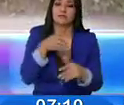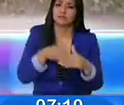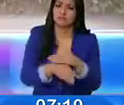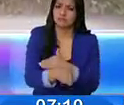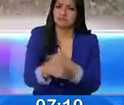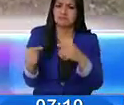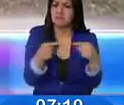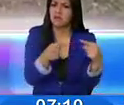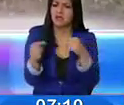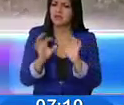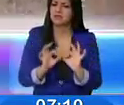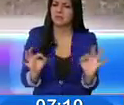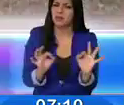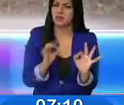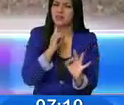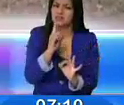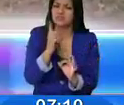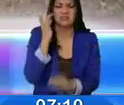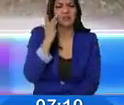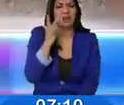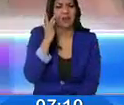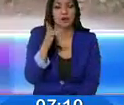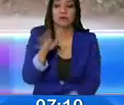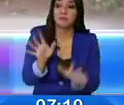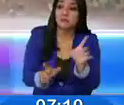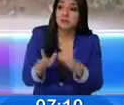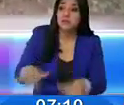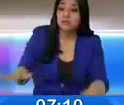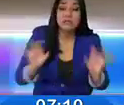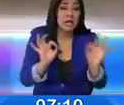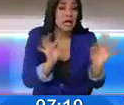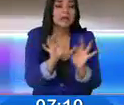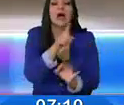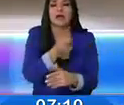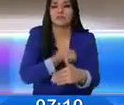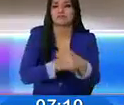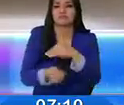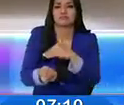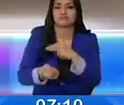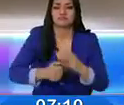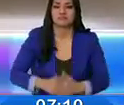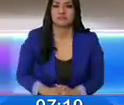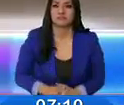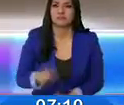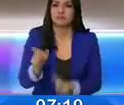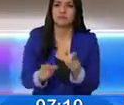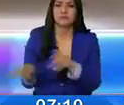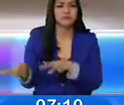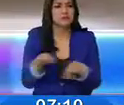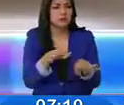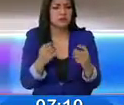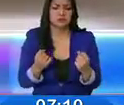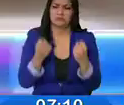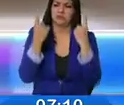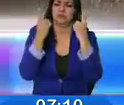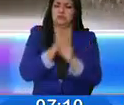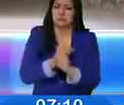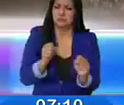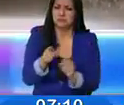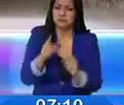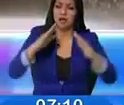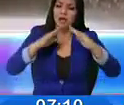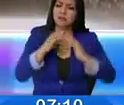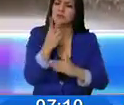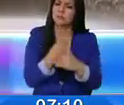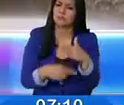venido peleando nada, pero eso sucedió cuando no había nadie por aquí. Aquí están sorprendidos por lo que sucedió en ese humilde hogar, donde veían